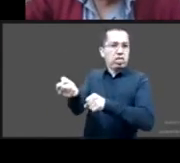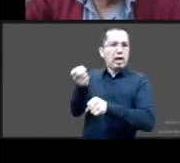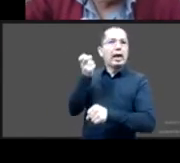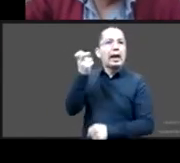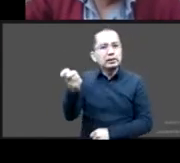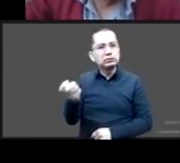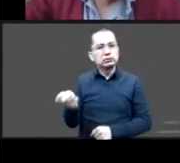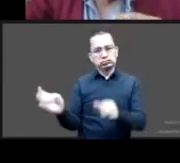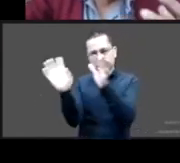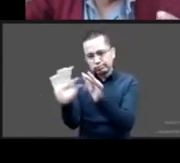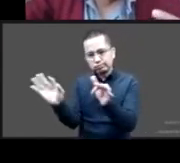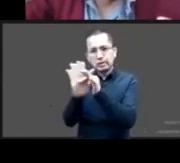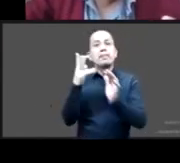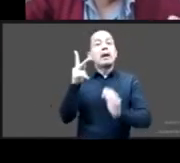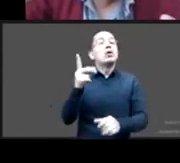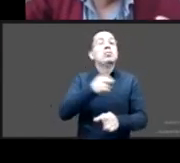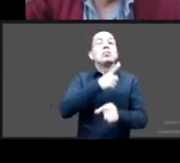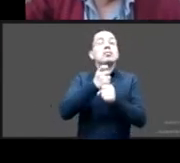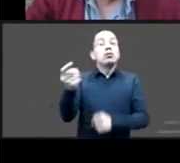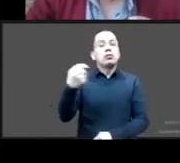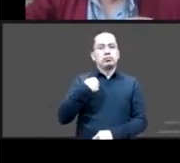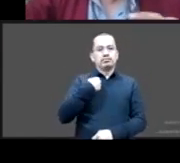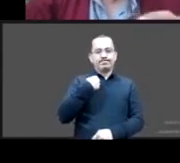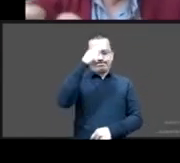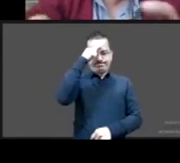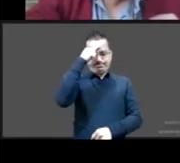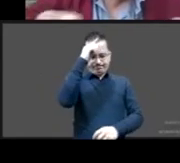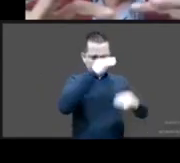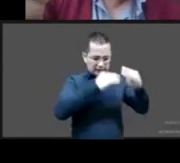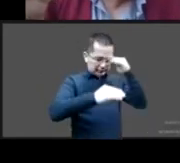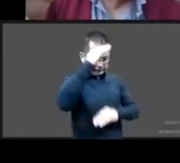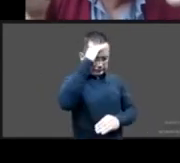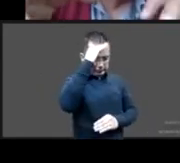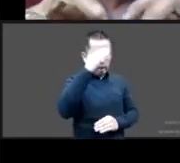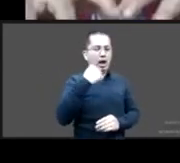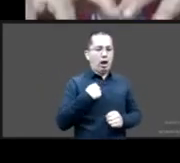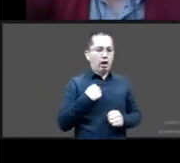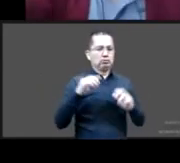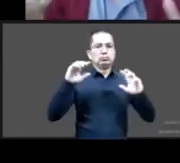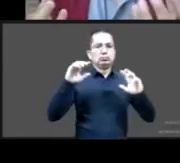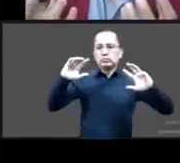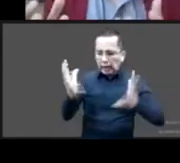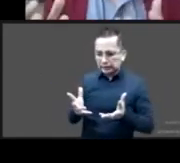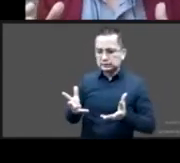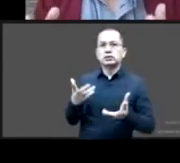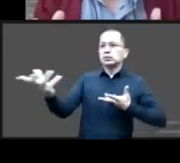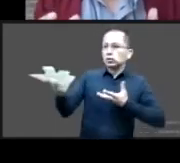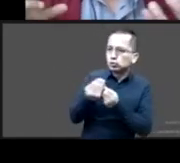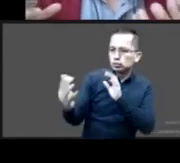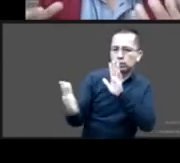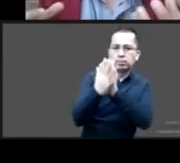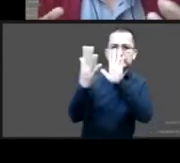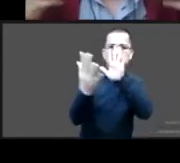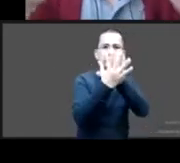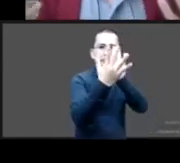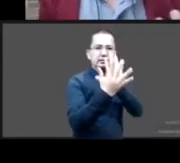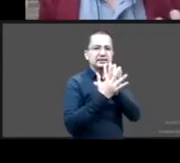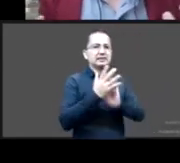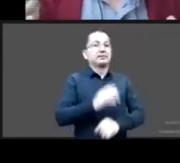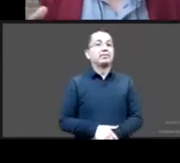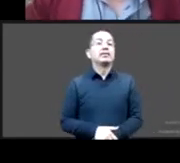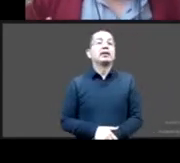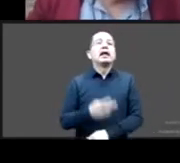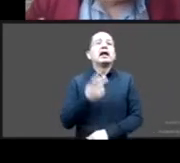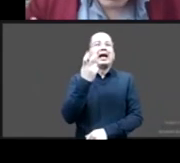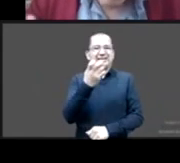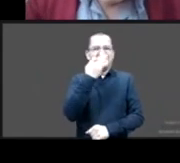de reflexión, acción, participación y por eso digamos los pétalos de la flor lo que simbolizan es que es en la práctica